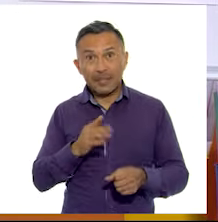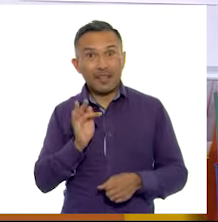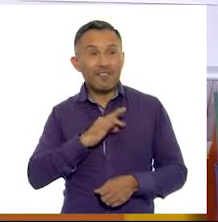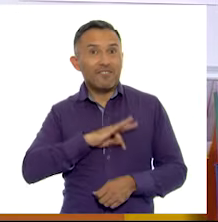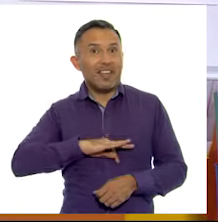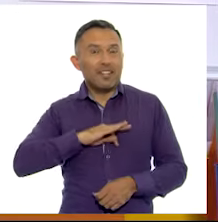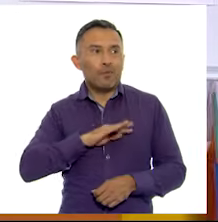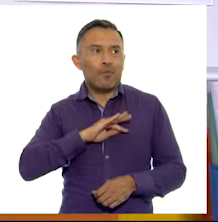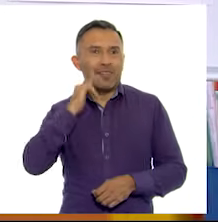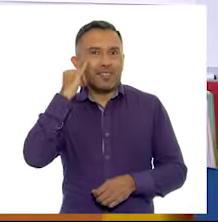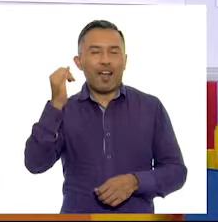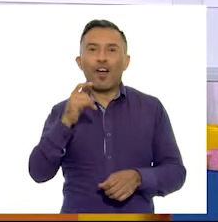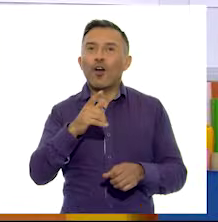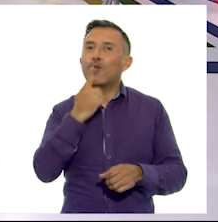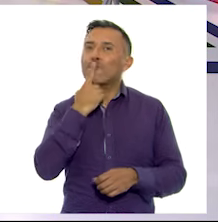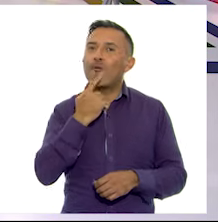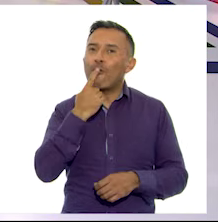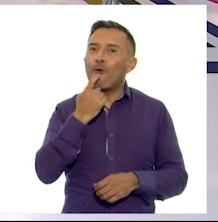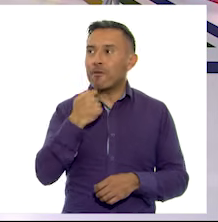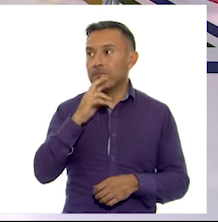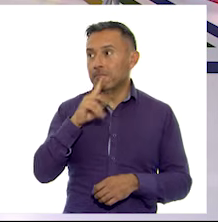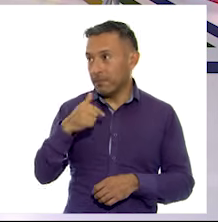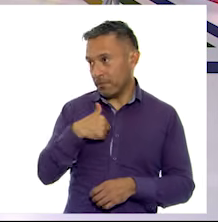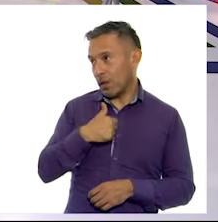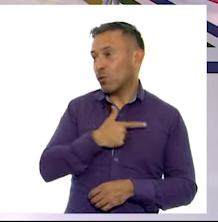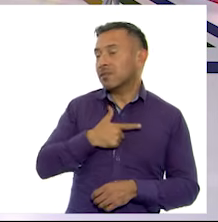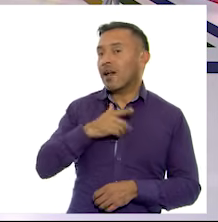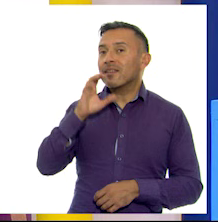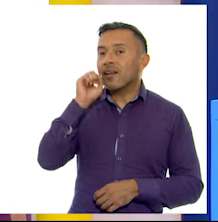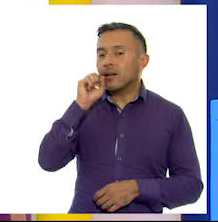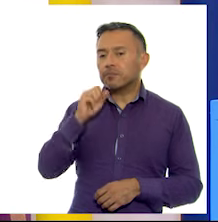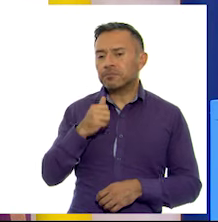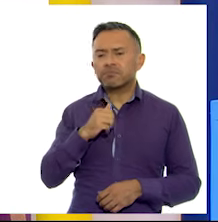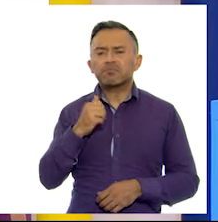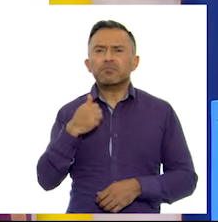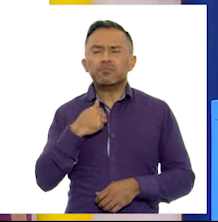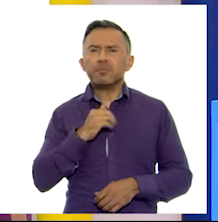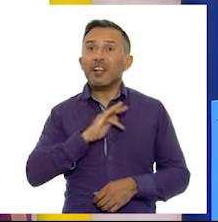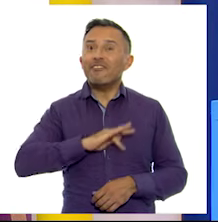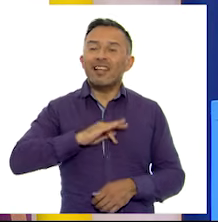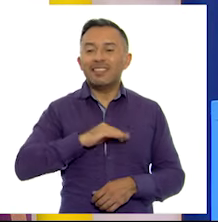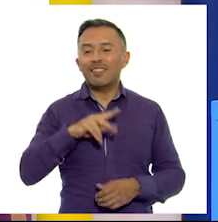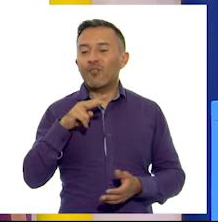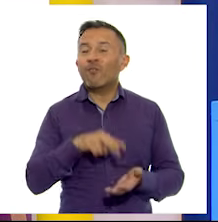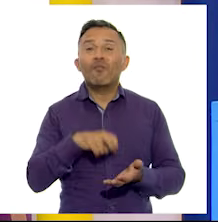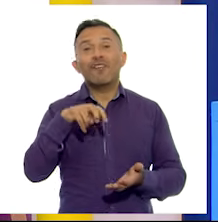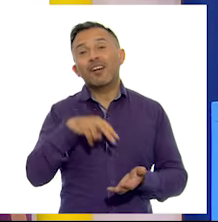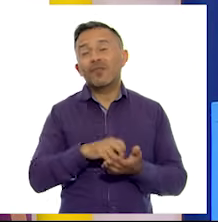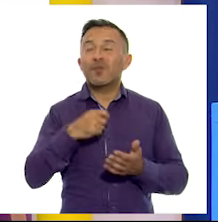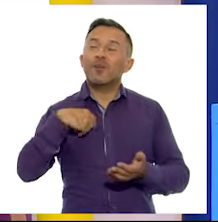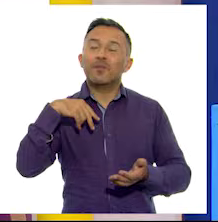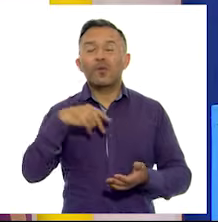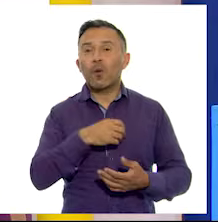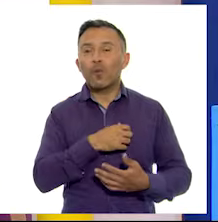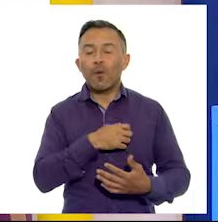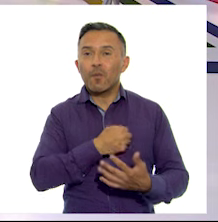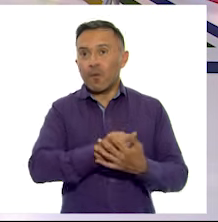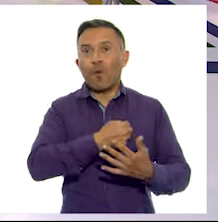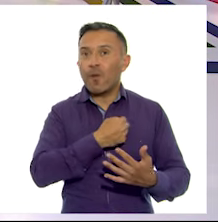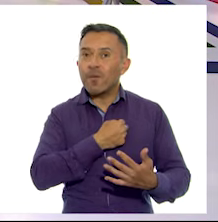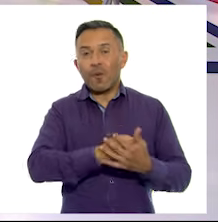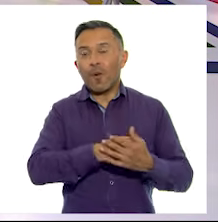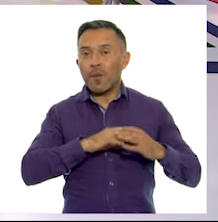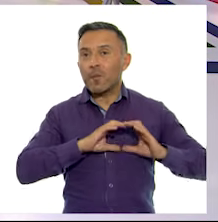el naranja. Y entonces el mío va feliz, pero a lo mejor va brinque y brinque como un corazón cuando late muy rápido.